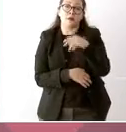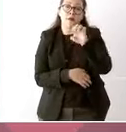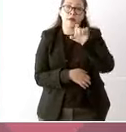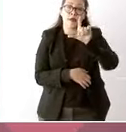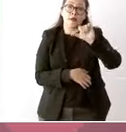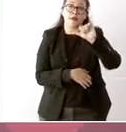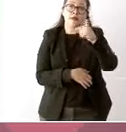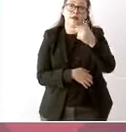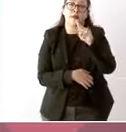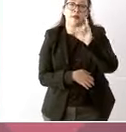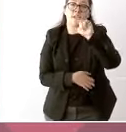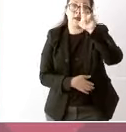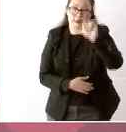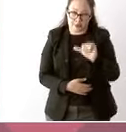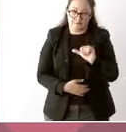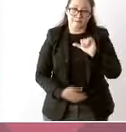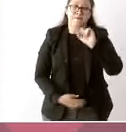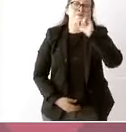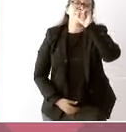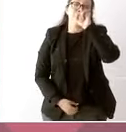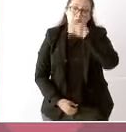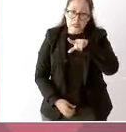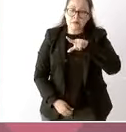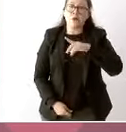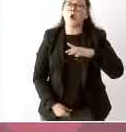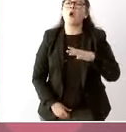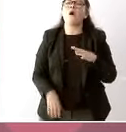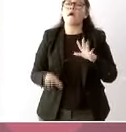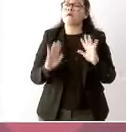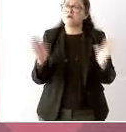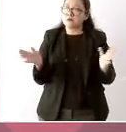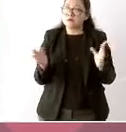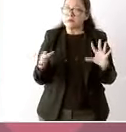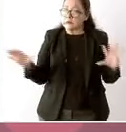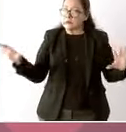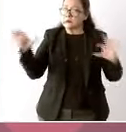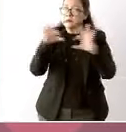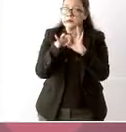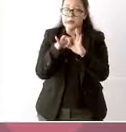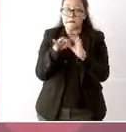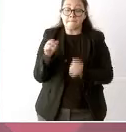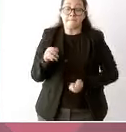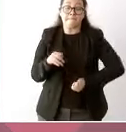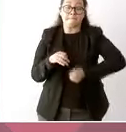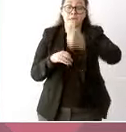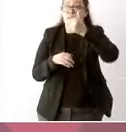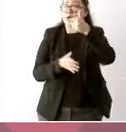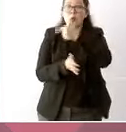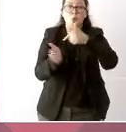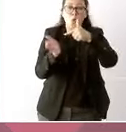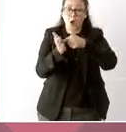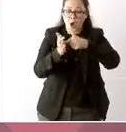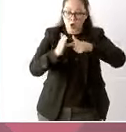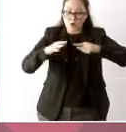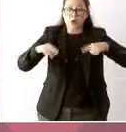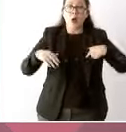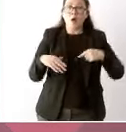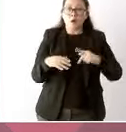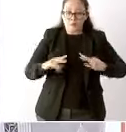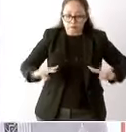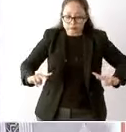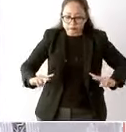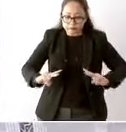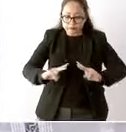También tuvo que ver con la primera refinería de México, la